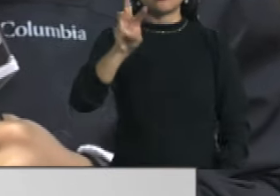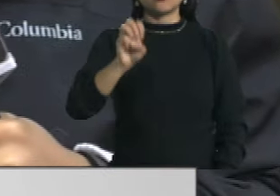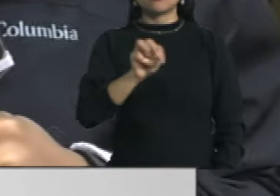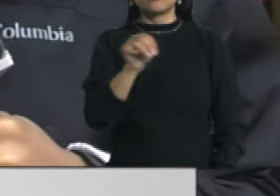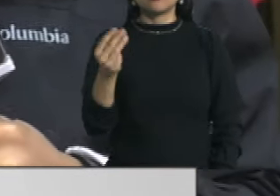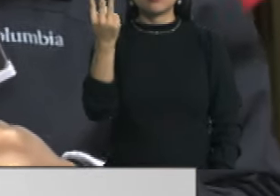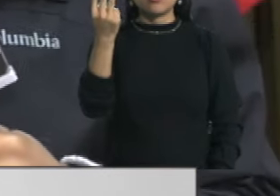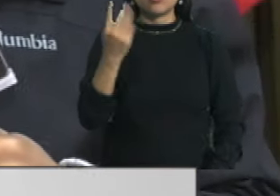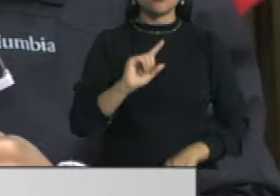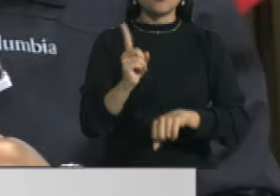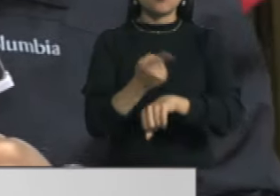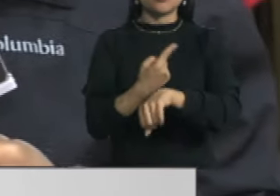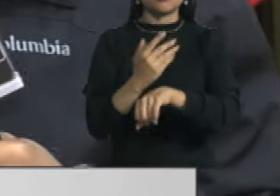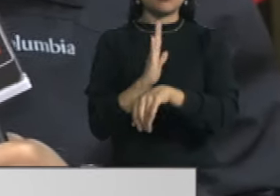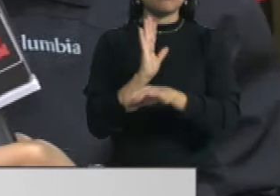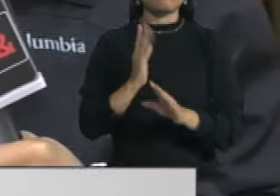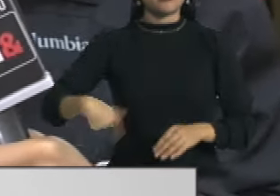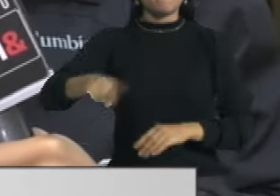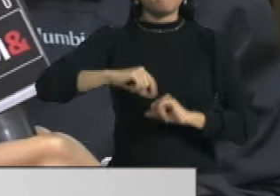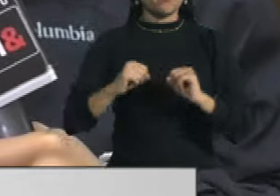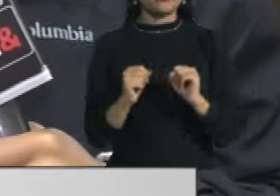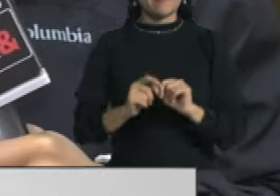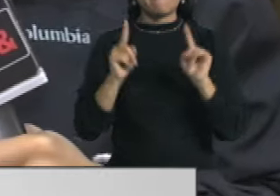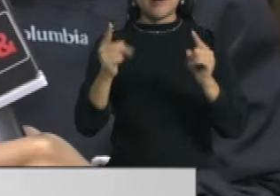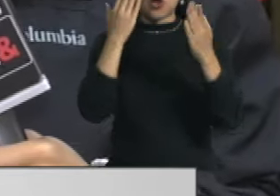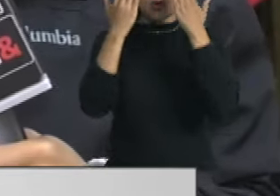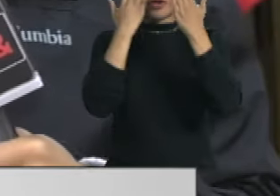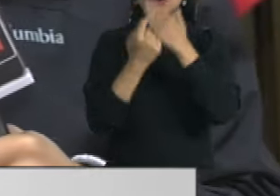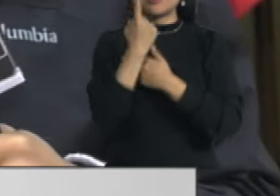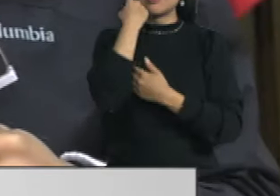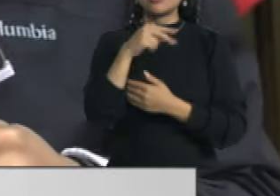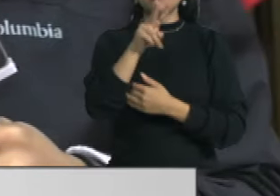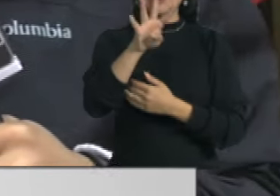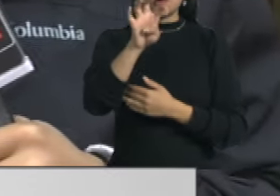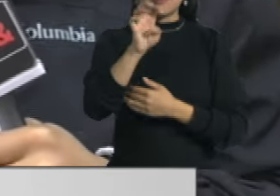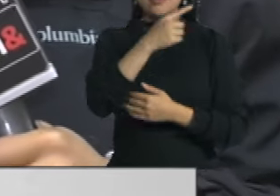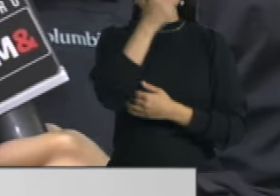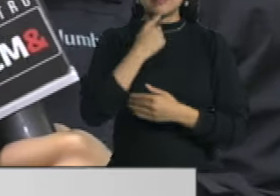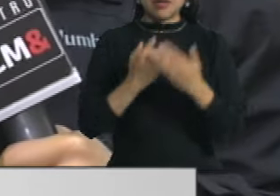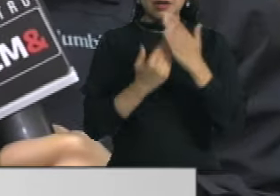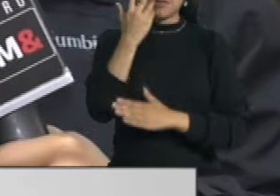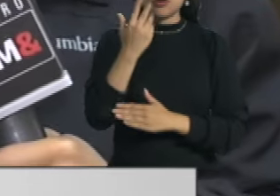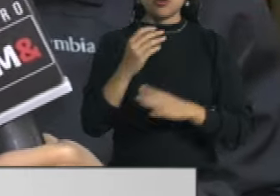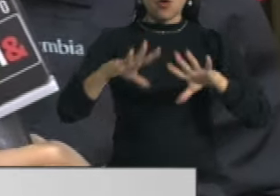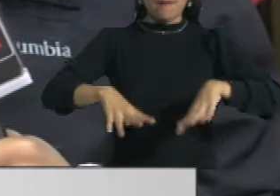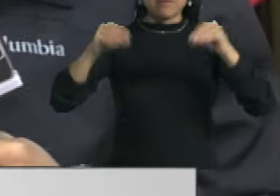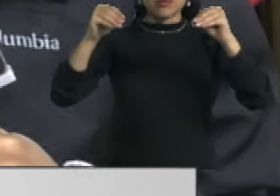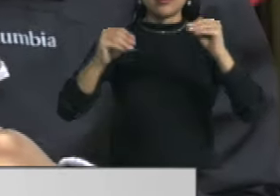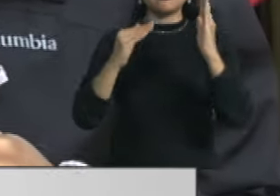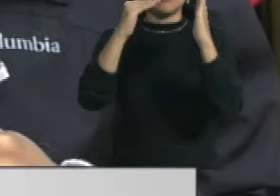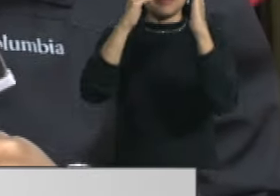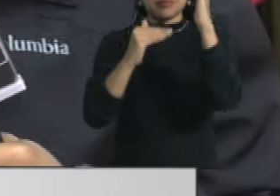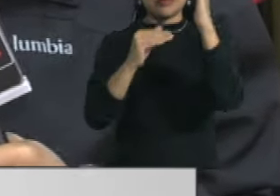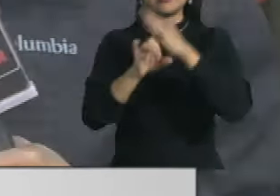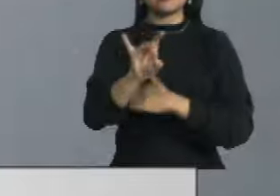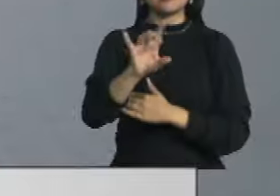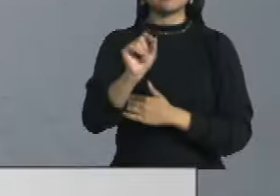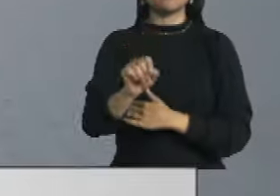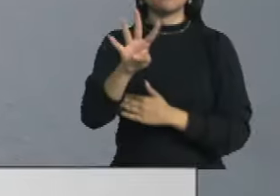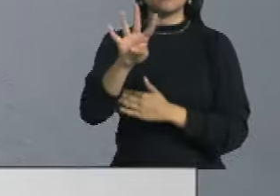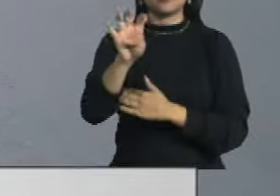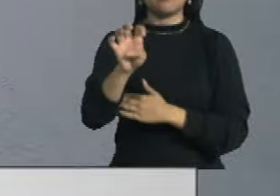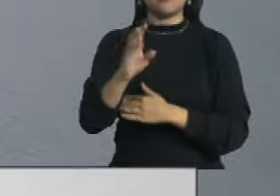metros cúbicos por segundo en toda la capital del país. Sin embargo, ayer 29 de septiembre, ese consumo de agua fue de 15,49 metros